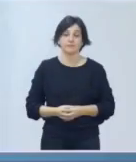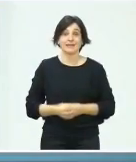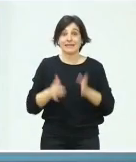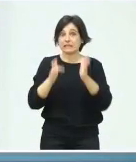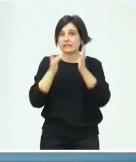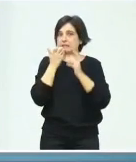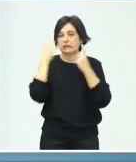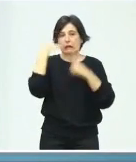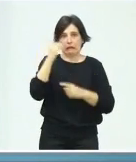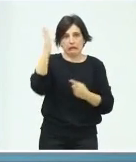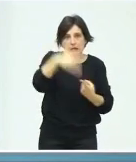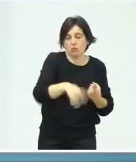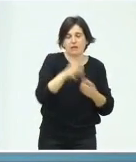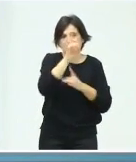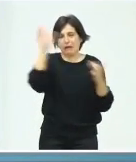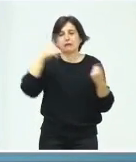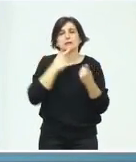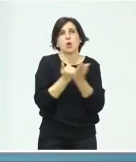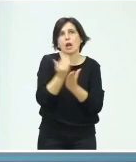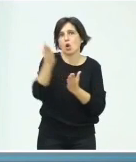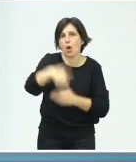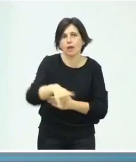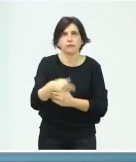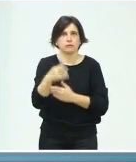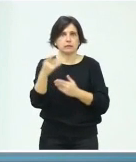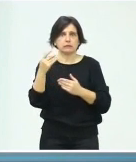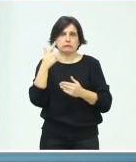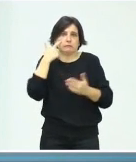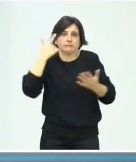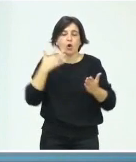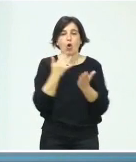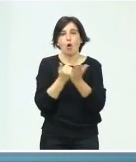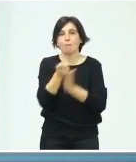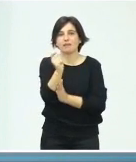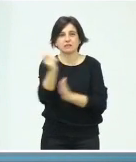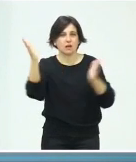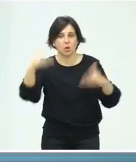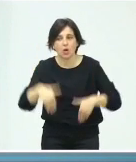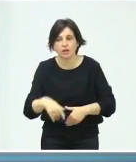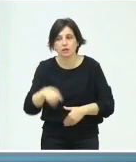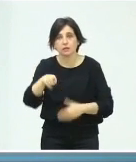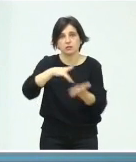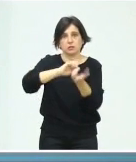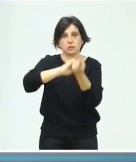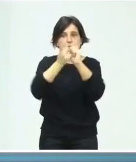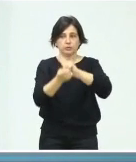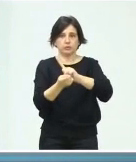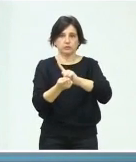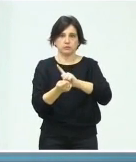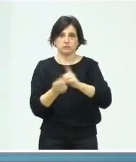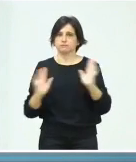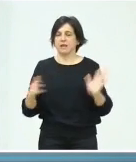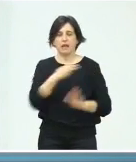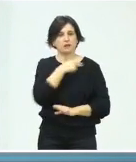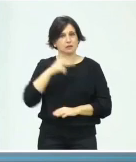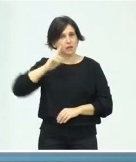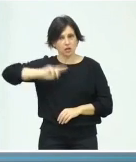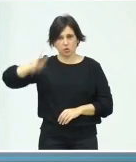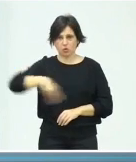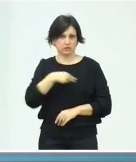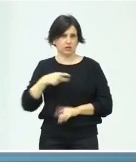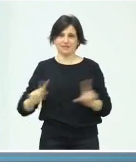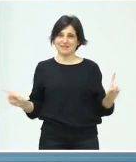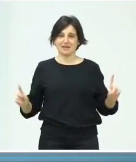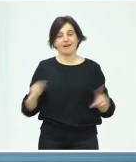Sin su ganadería, su agricultura, su pesca y su industria transformadora ligera, Cantabria no